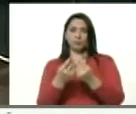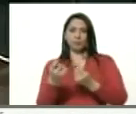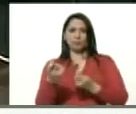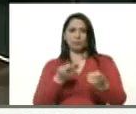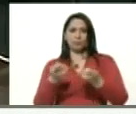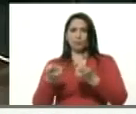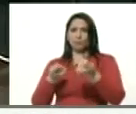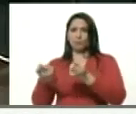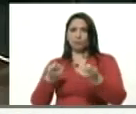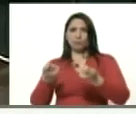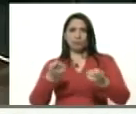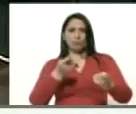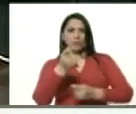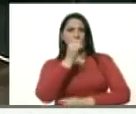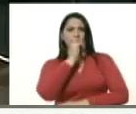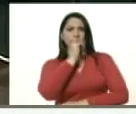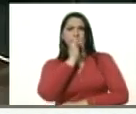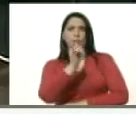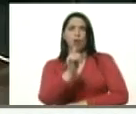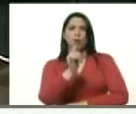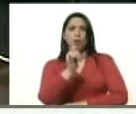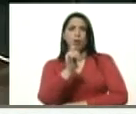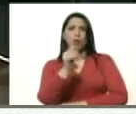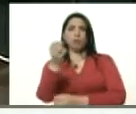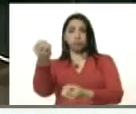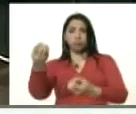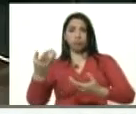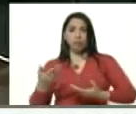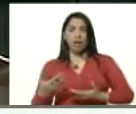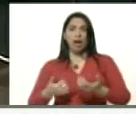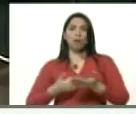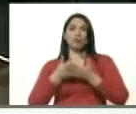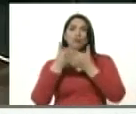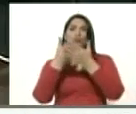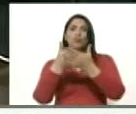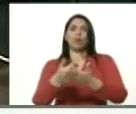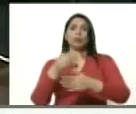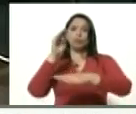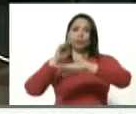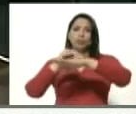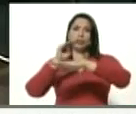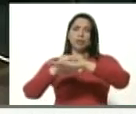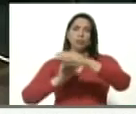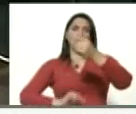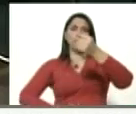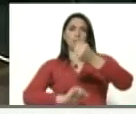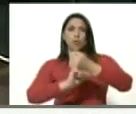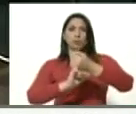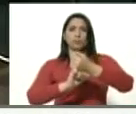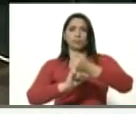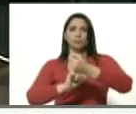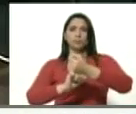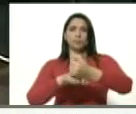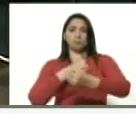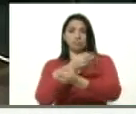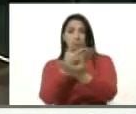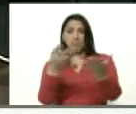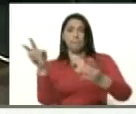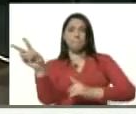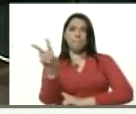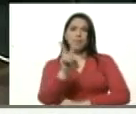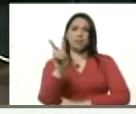coordinando, informando, recibiendo ayuda, solicitando apoyo. Ahí está